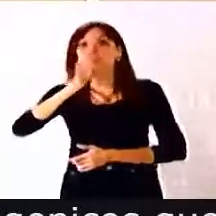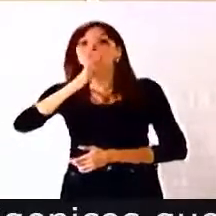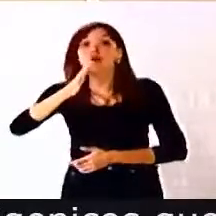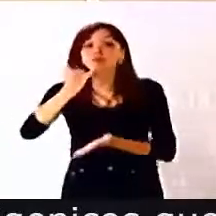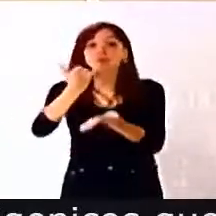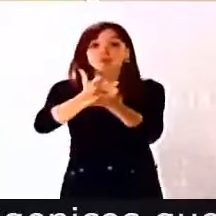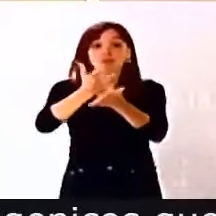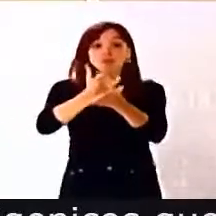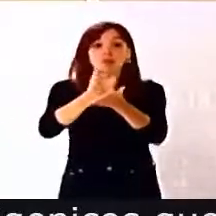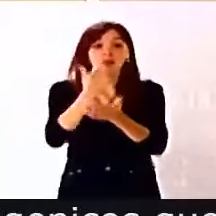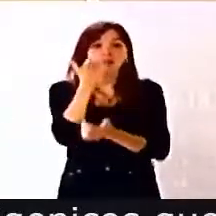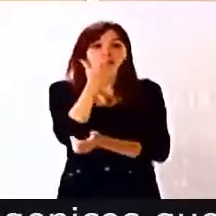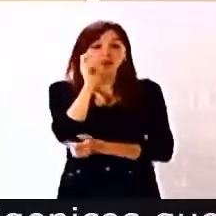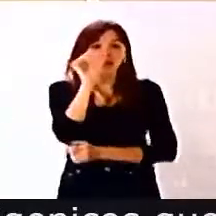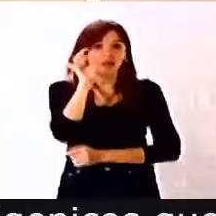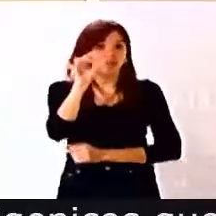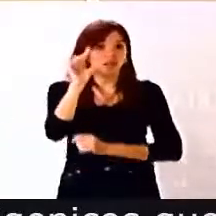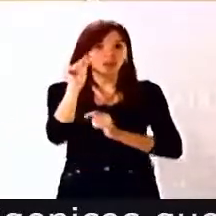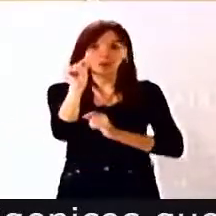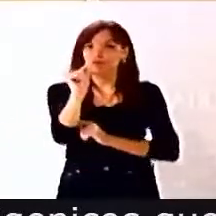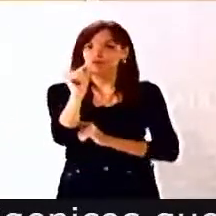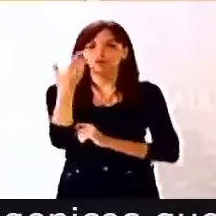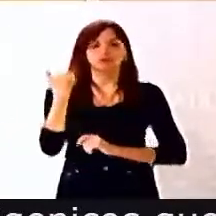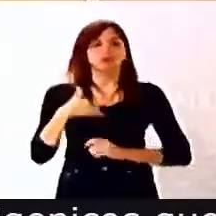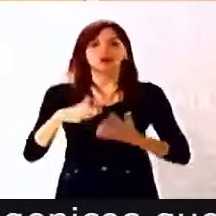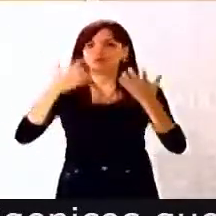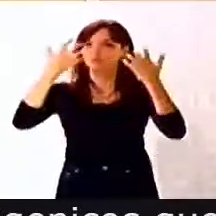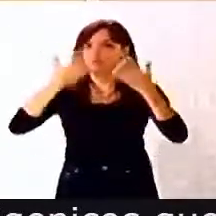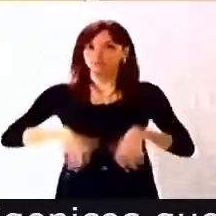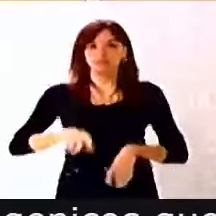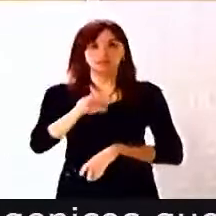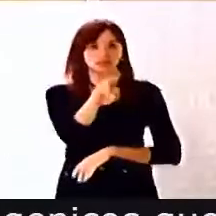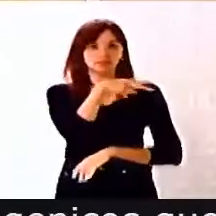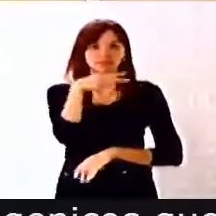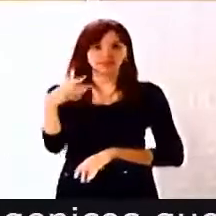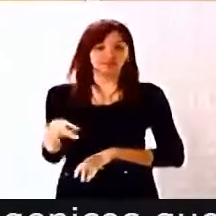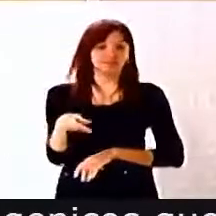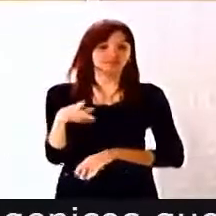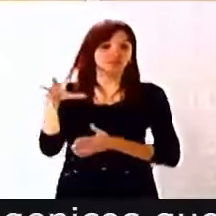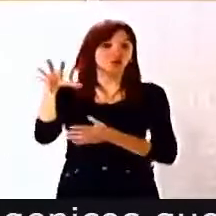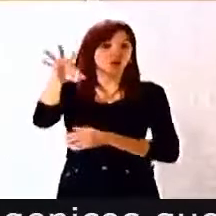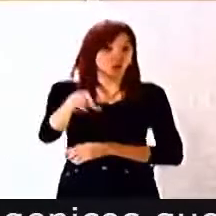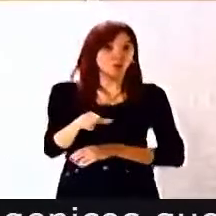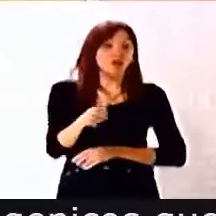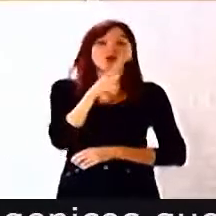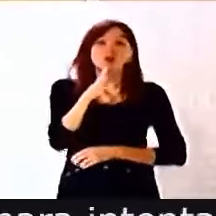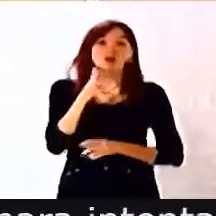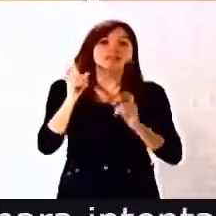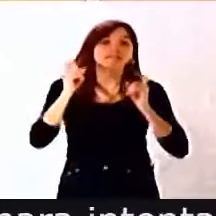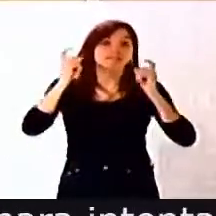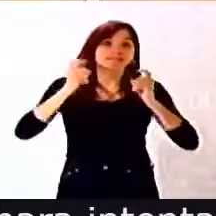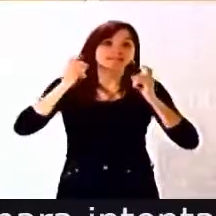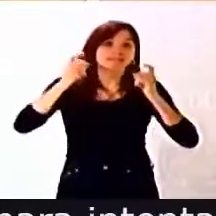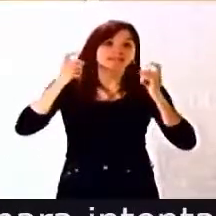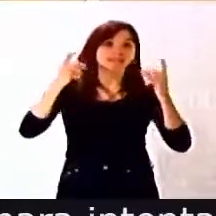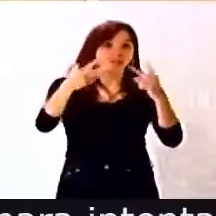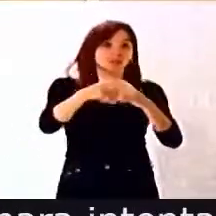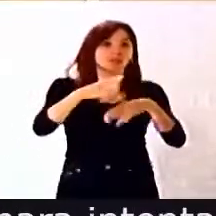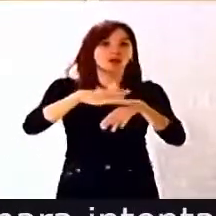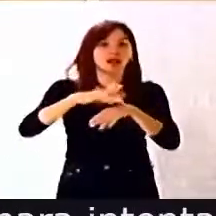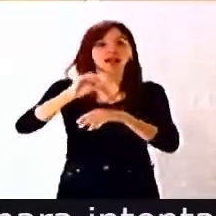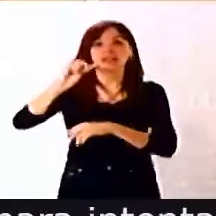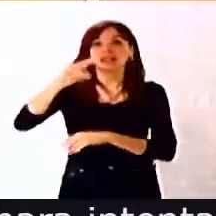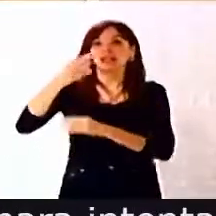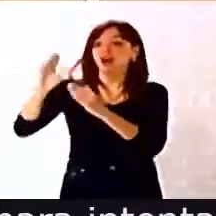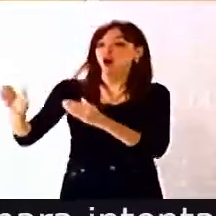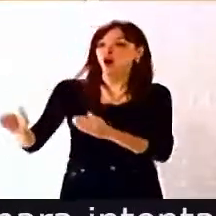duda diagnóstica que tienes, para intentar prevenir y que, si es posible, no tengamos esa tercera ola. Pero con